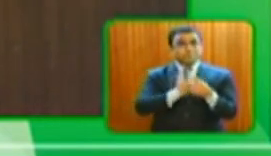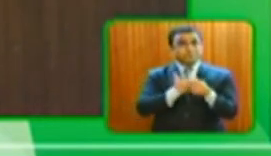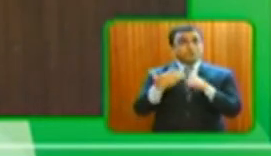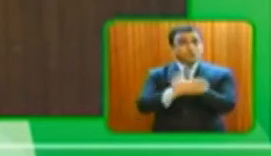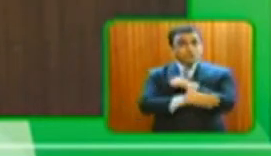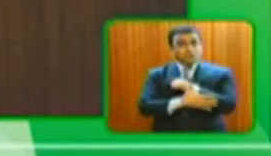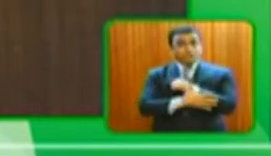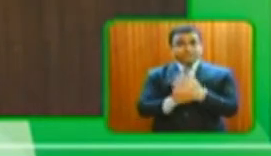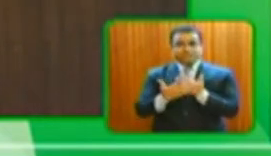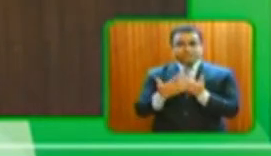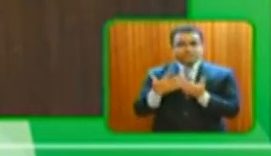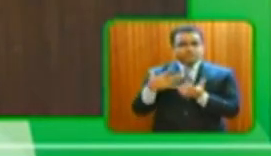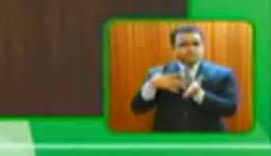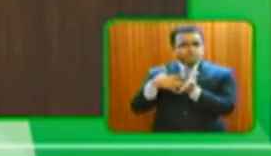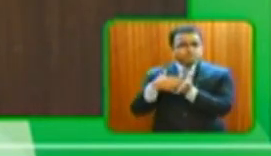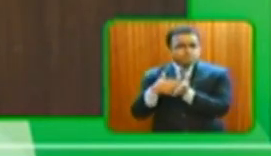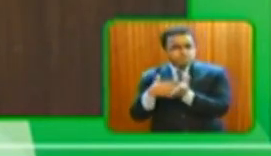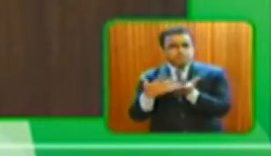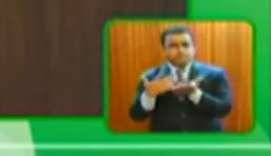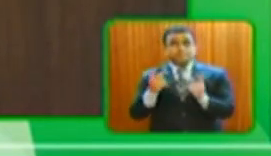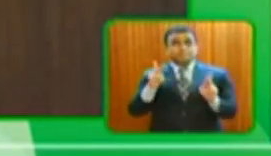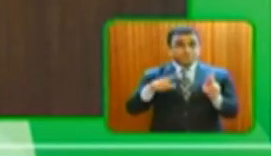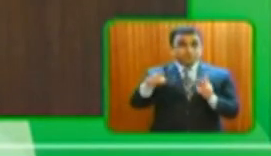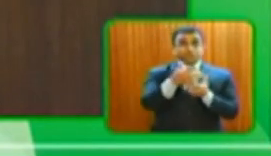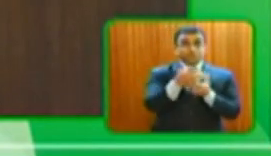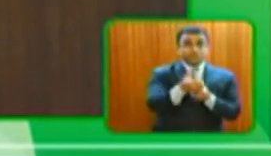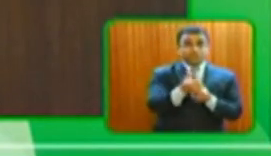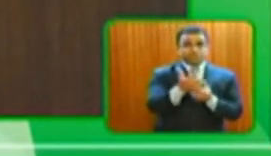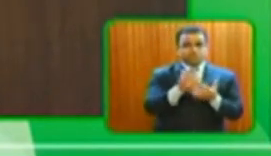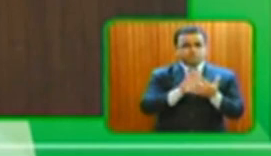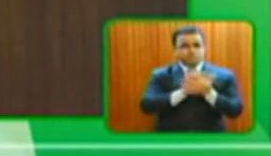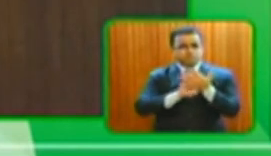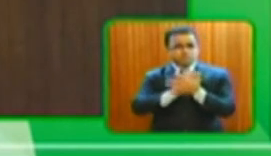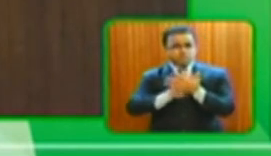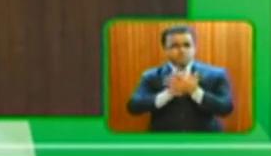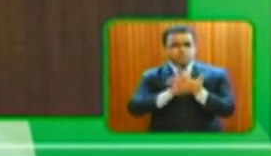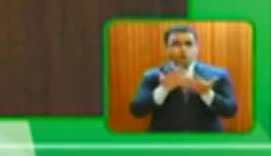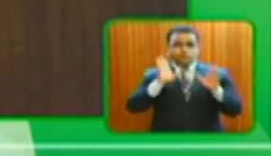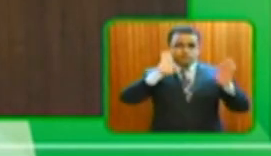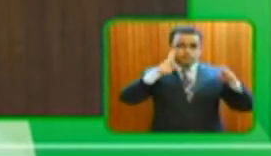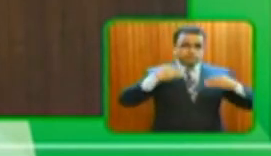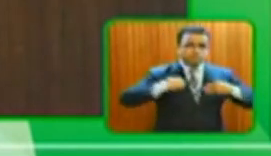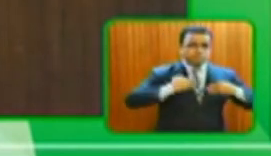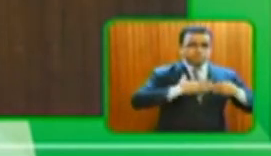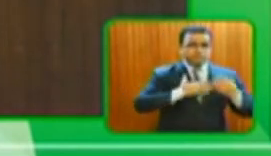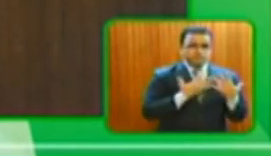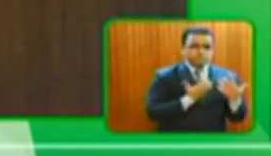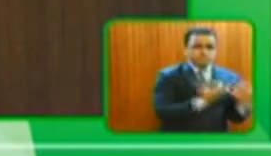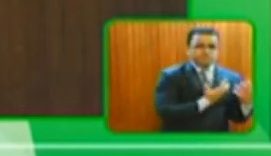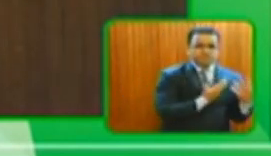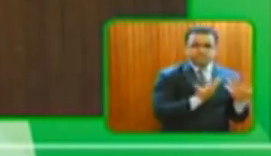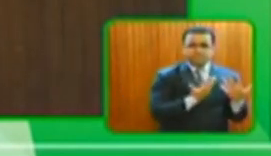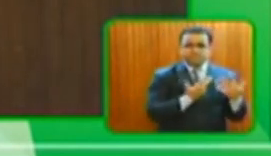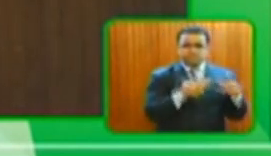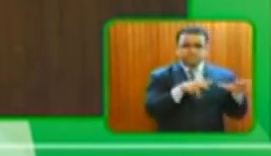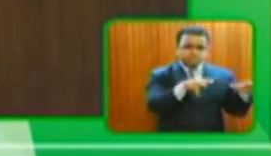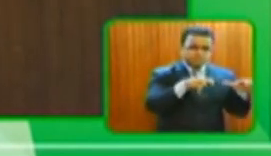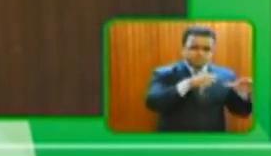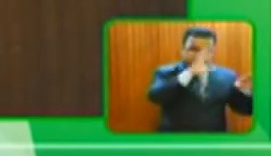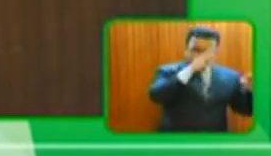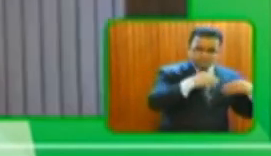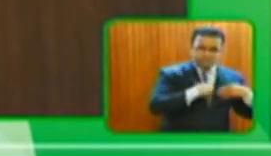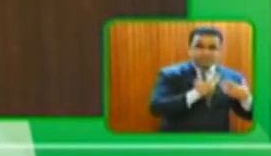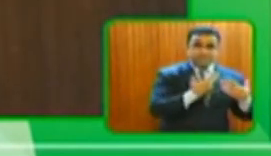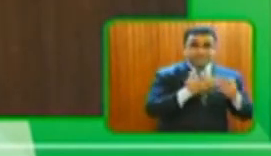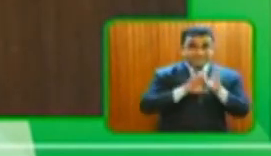que lacera la confianza ciudadana, que siembra el individualismo, que nos hace ineficiente, menoscaba el